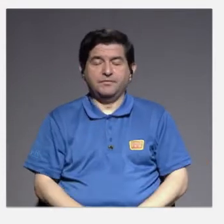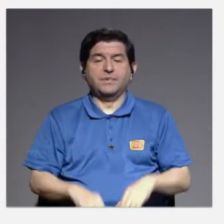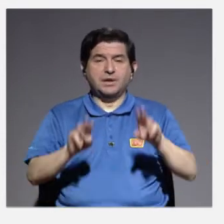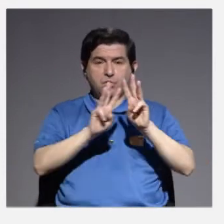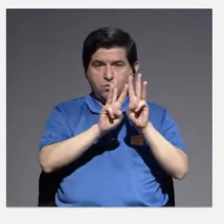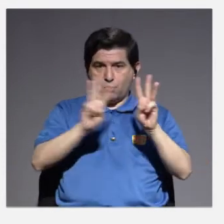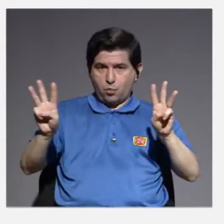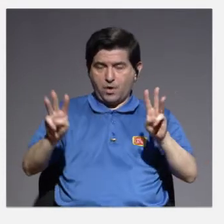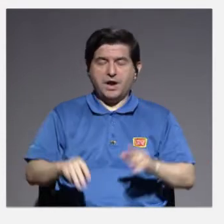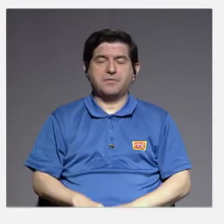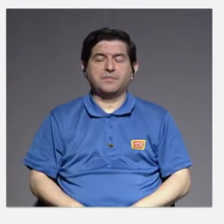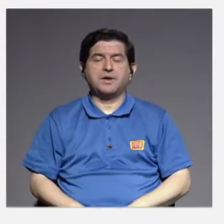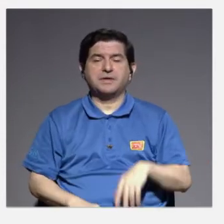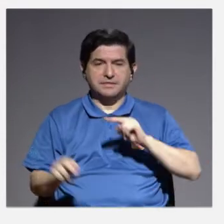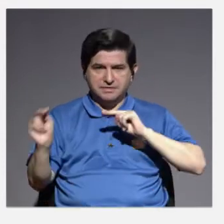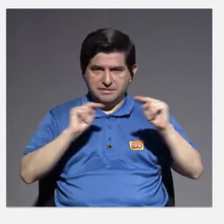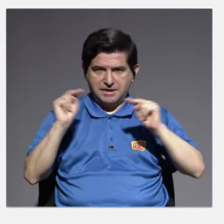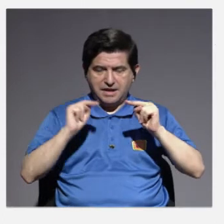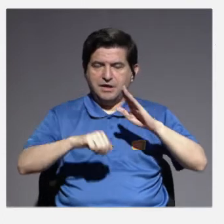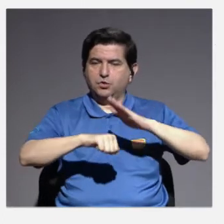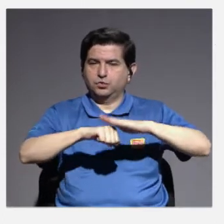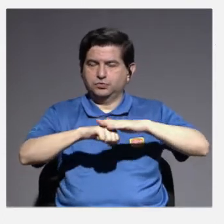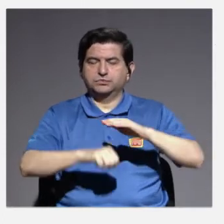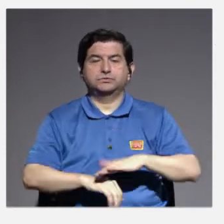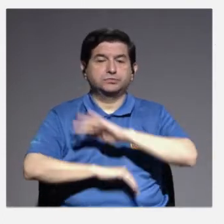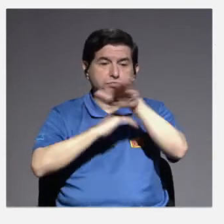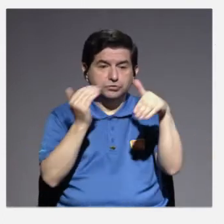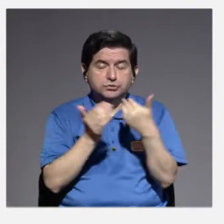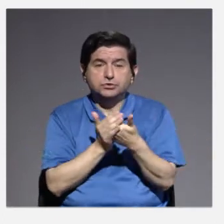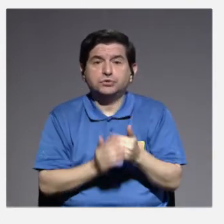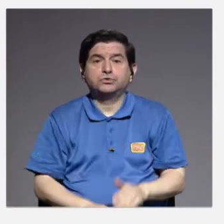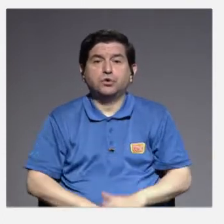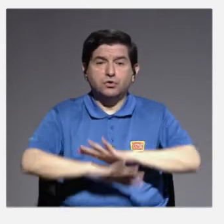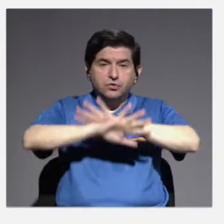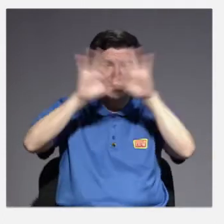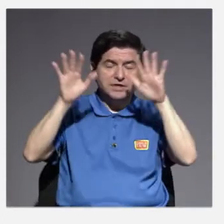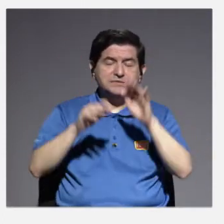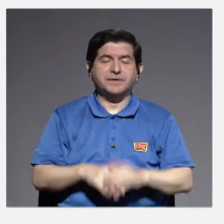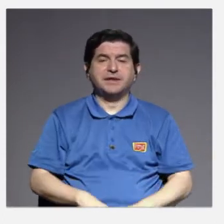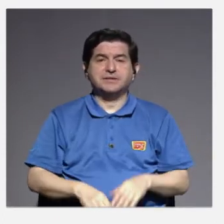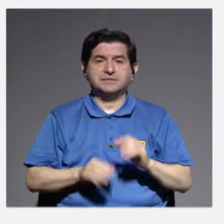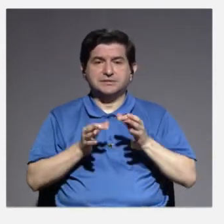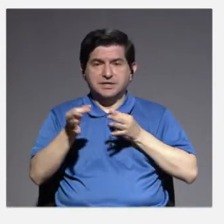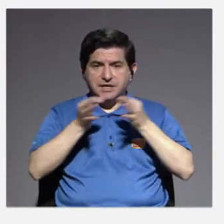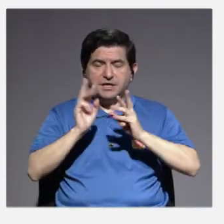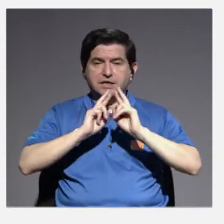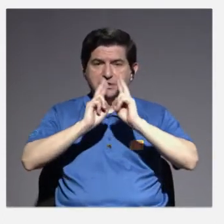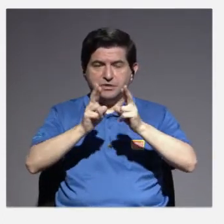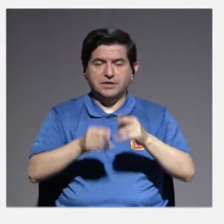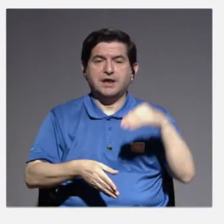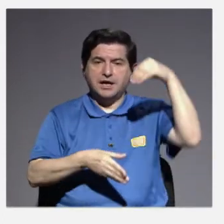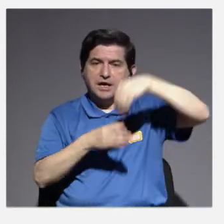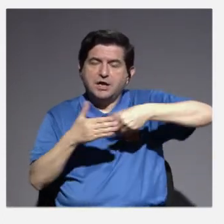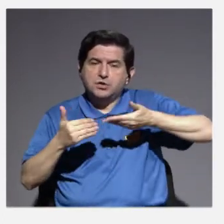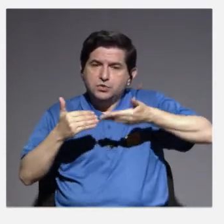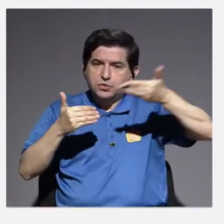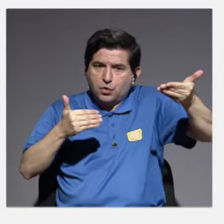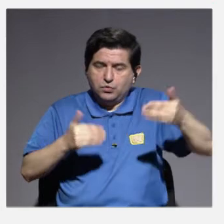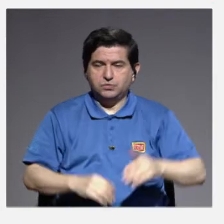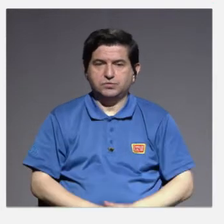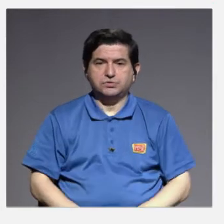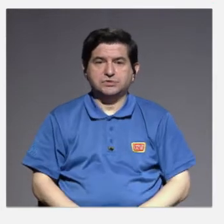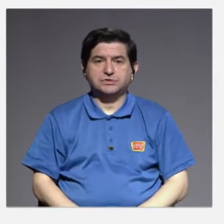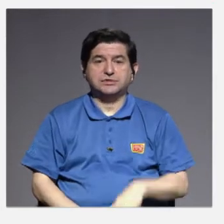las plataformas transaccionales. Y todo lo que tiene que ver con mejoras en transparencia y rendición de cuentas, aquí podemos ver la introducción de elementos como